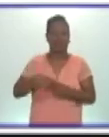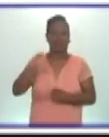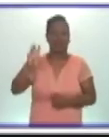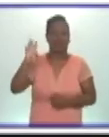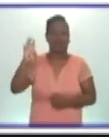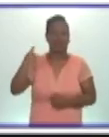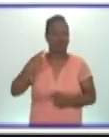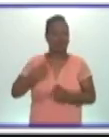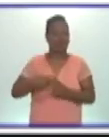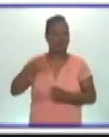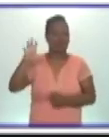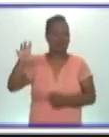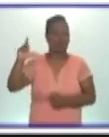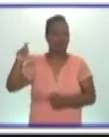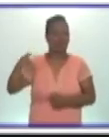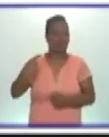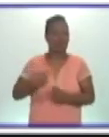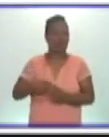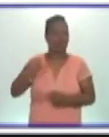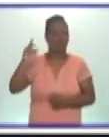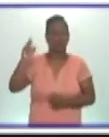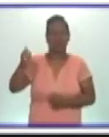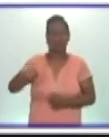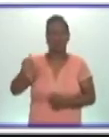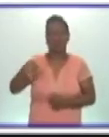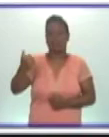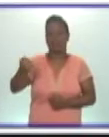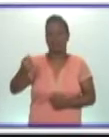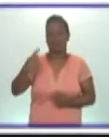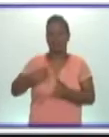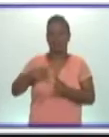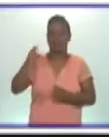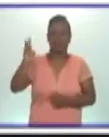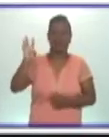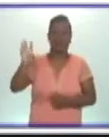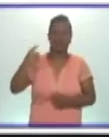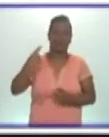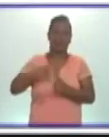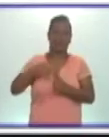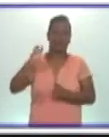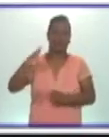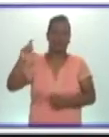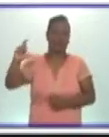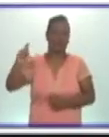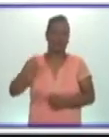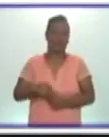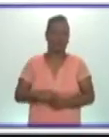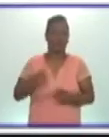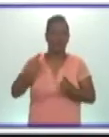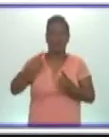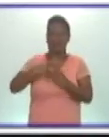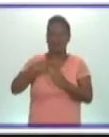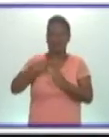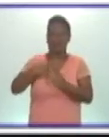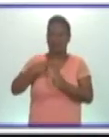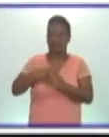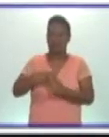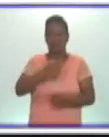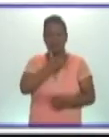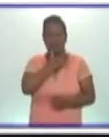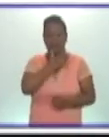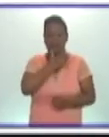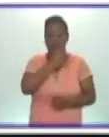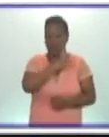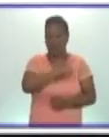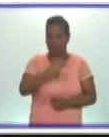más 5c más 10a más 3b más 4c. Voy a sumar los términos semejantes en orden alfabético. Empiezo